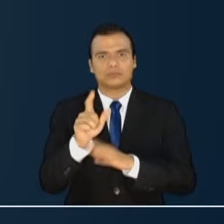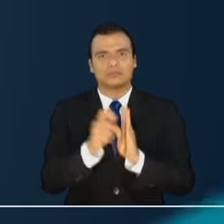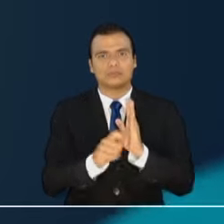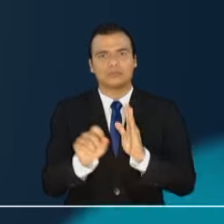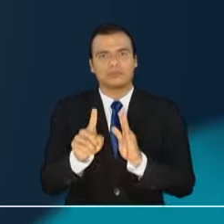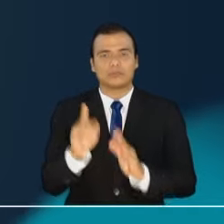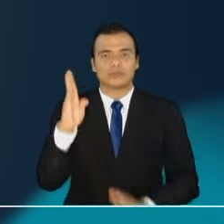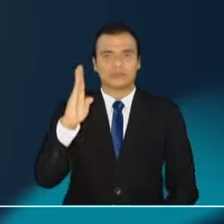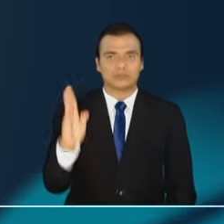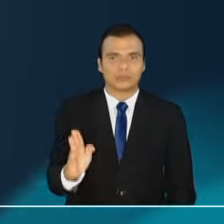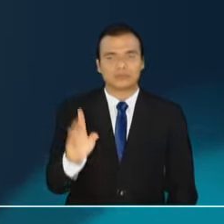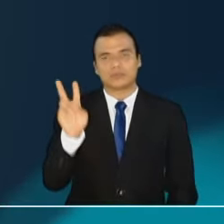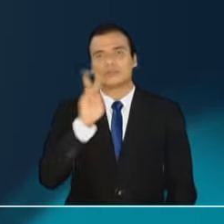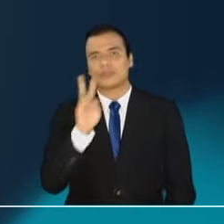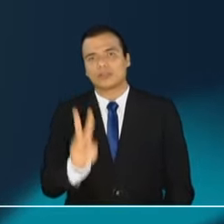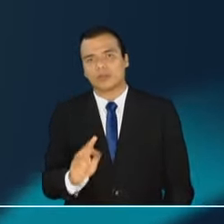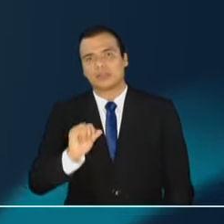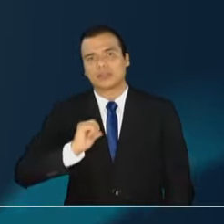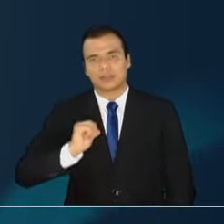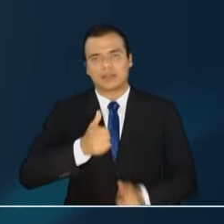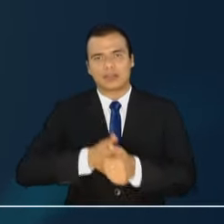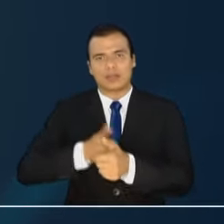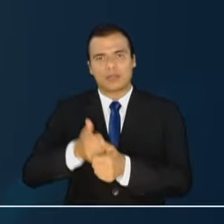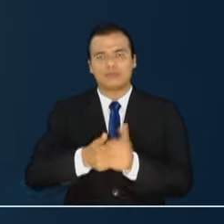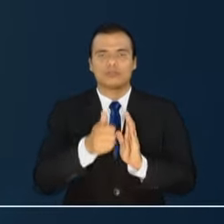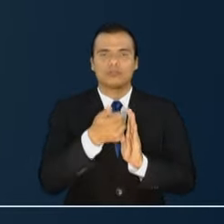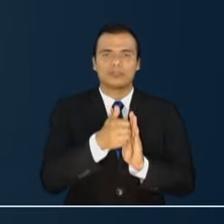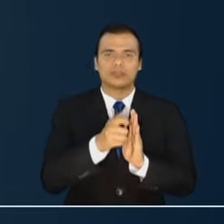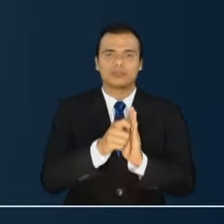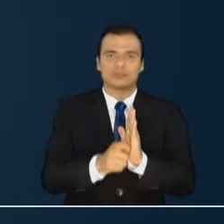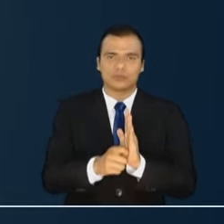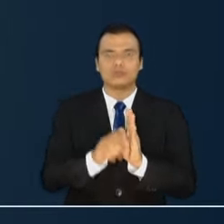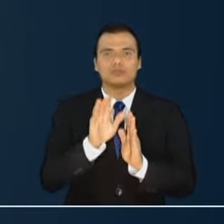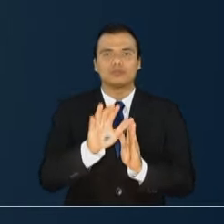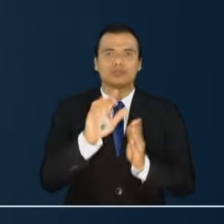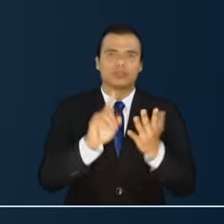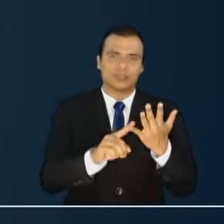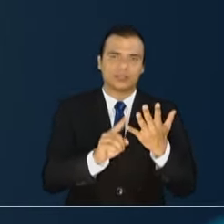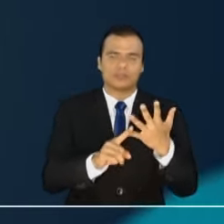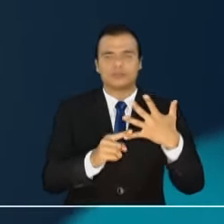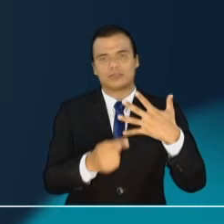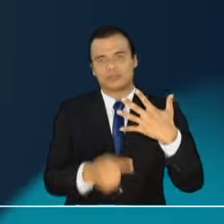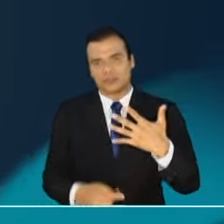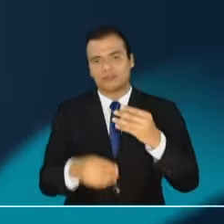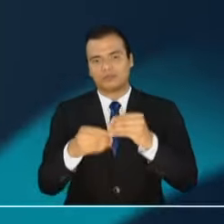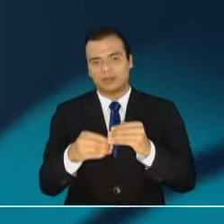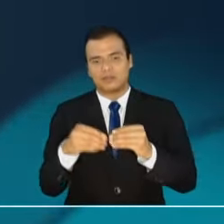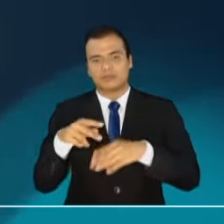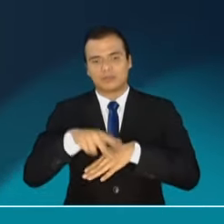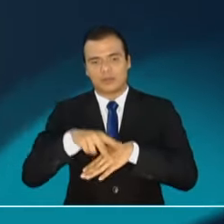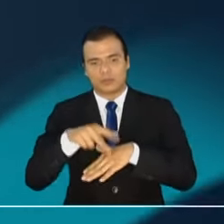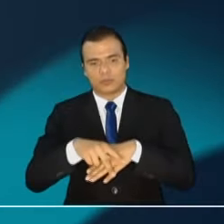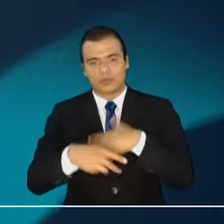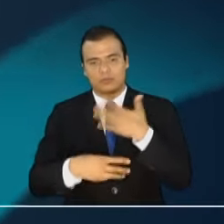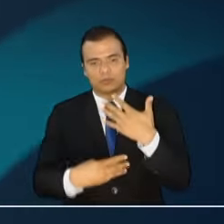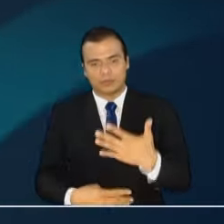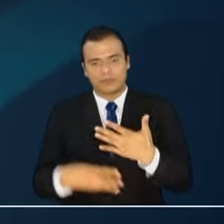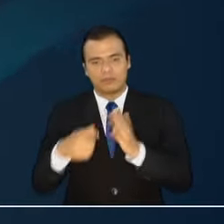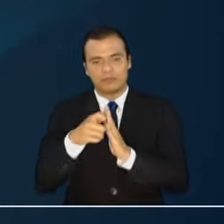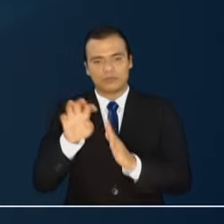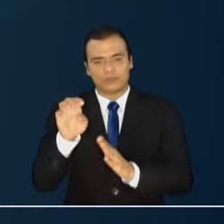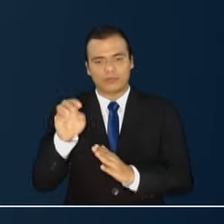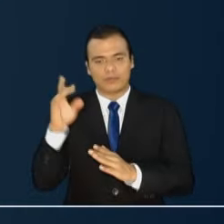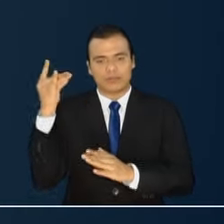sexta respectivamente. Paraguay tiene 9 puntos, los mismos puntos de Bolivia, que es octava. Novena es Chile con 5 puntos y cierra la tabla Perú con